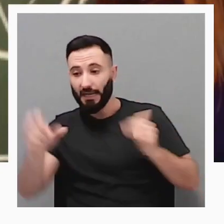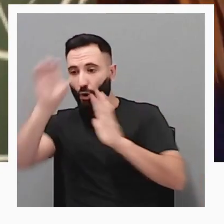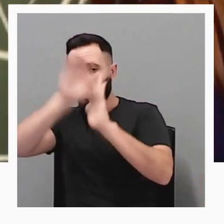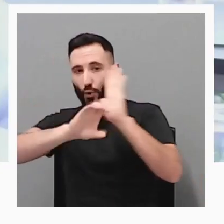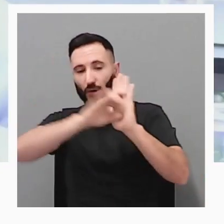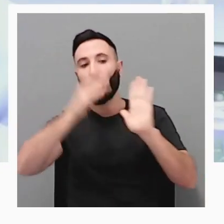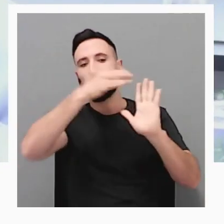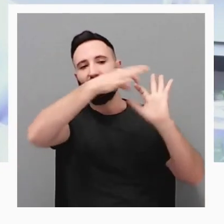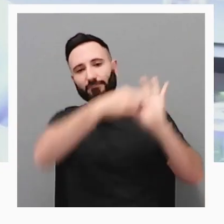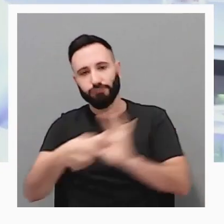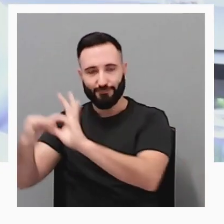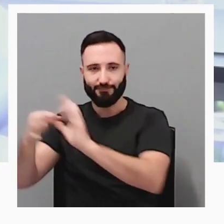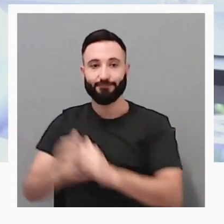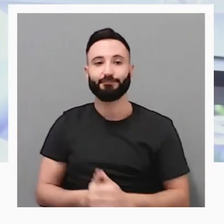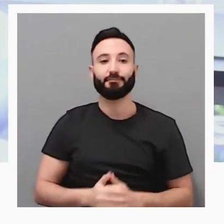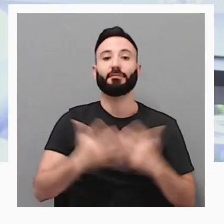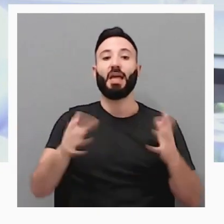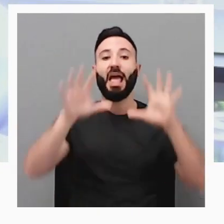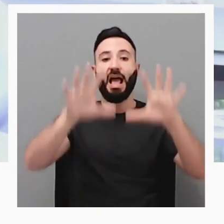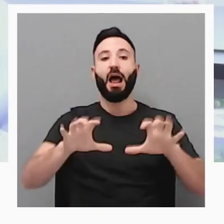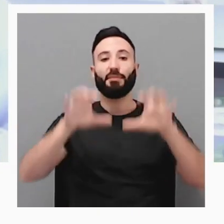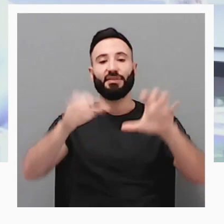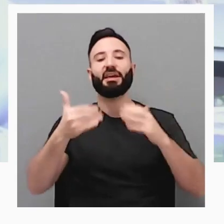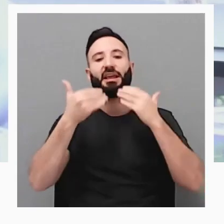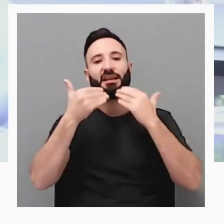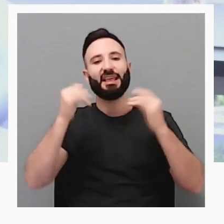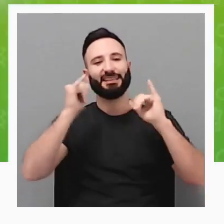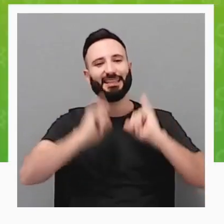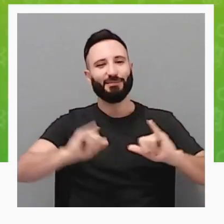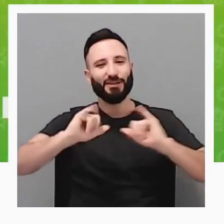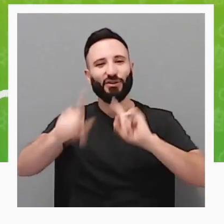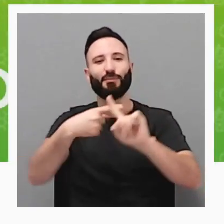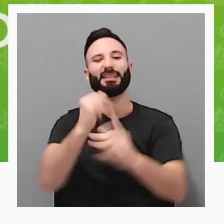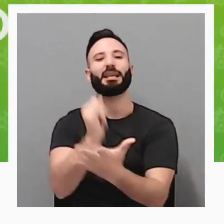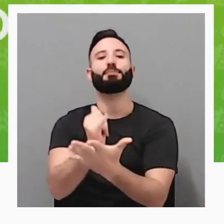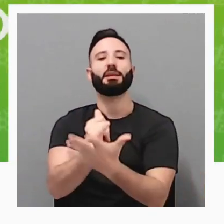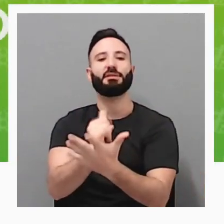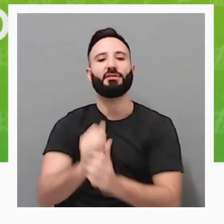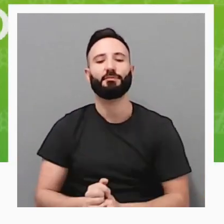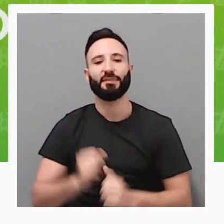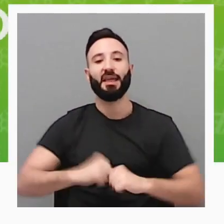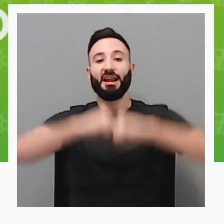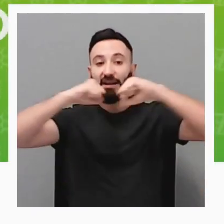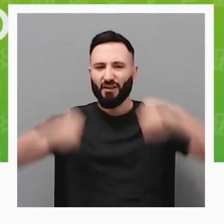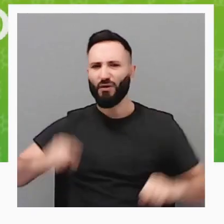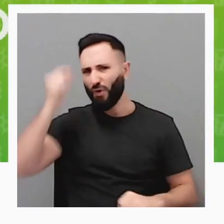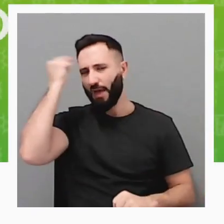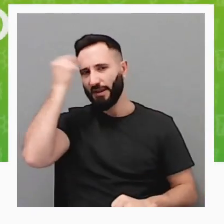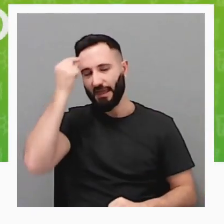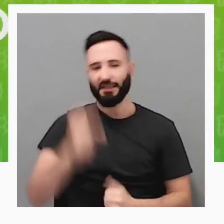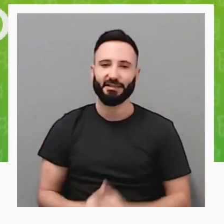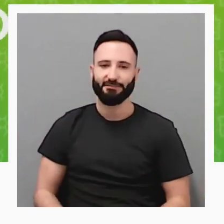escolar. Aprendizaje por medio de la diversión y la experimentación. Refuerzo de habilidades.